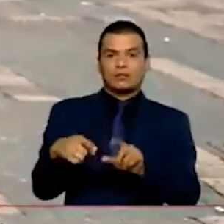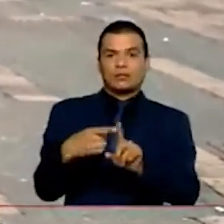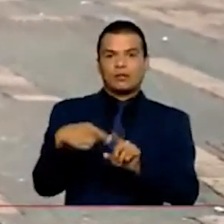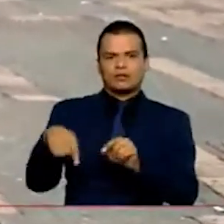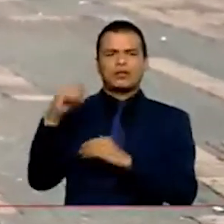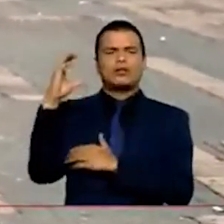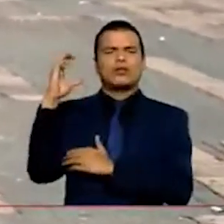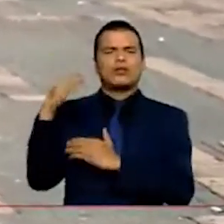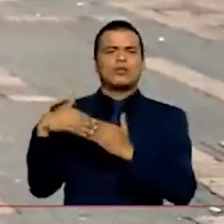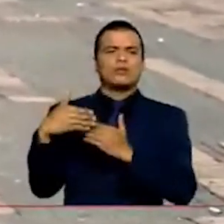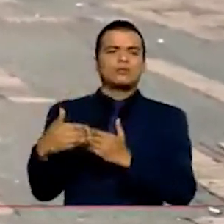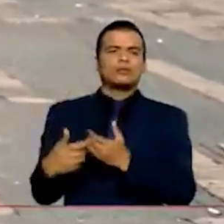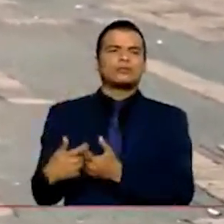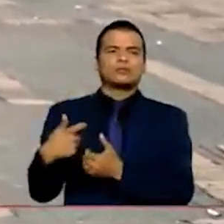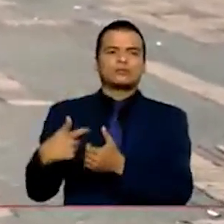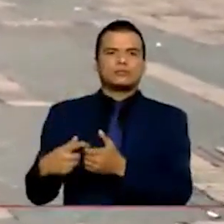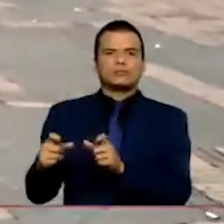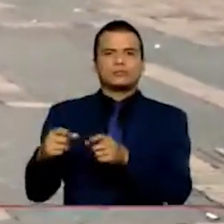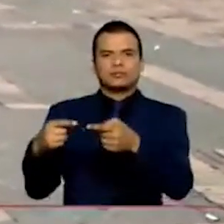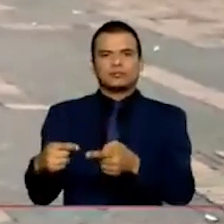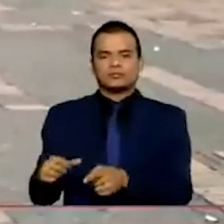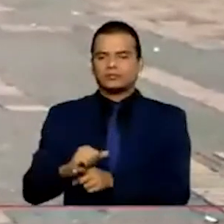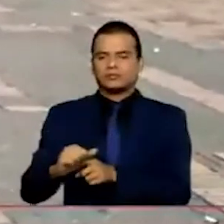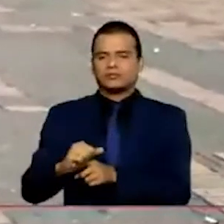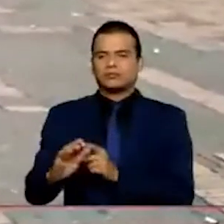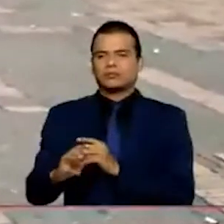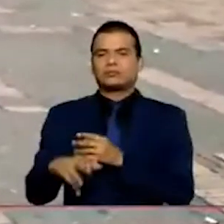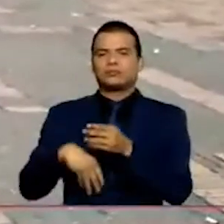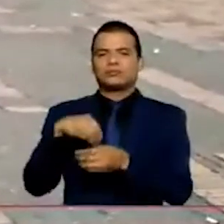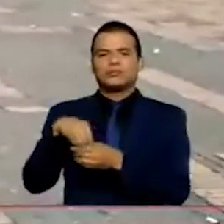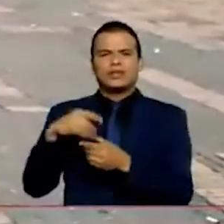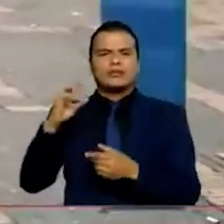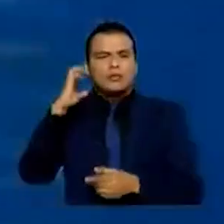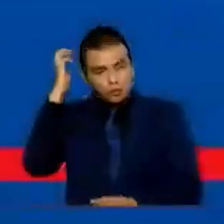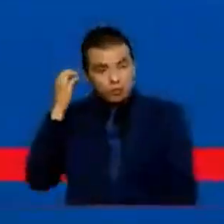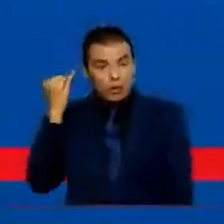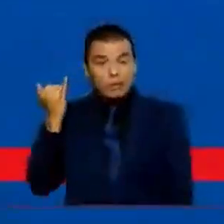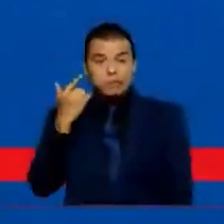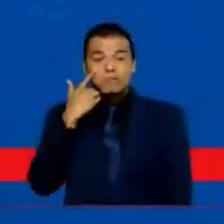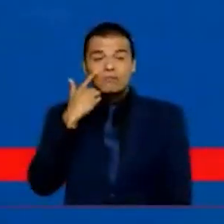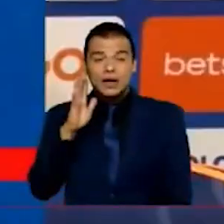Colombia, pero que también tendría partidos y fogueo por el continente europeo.